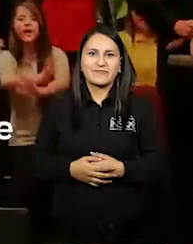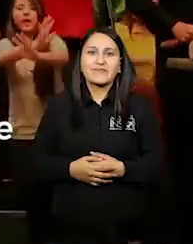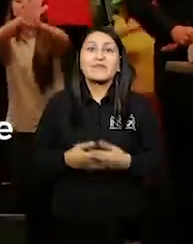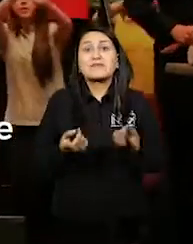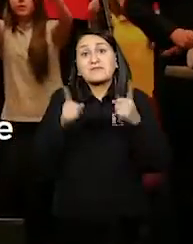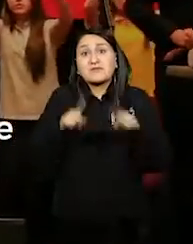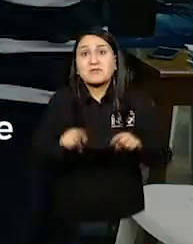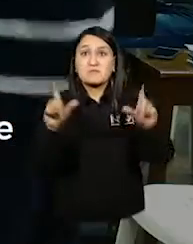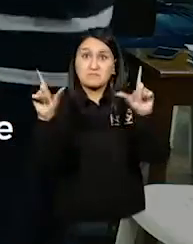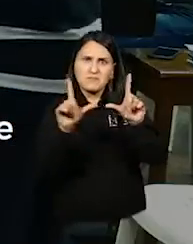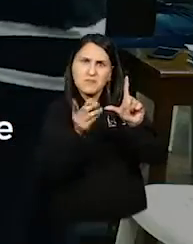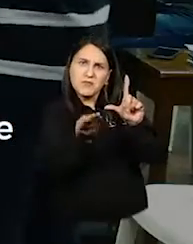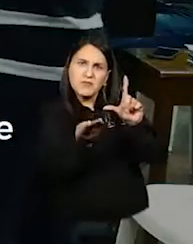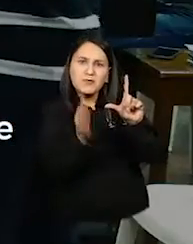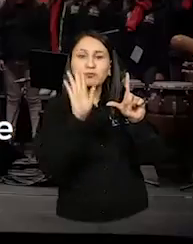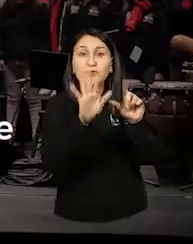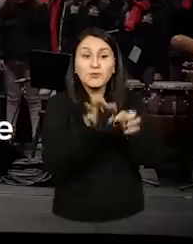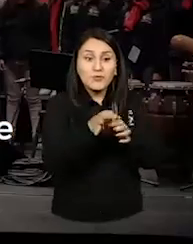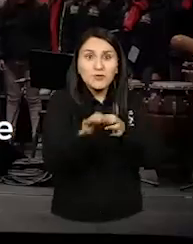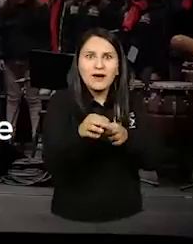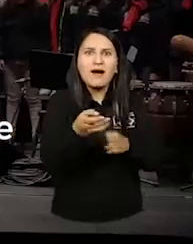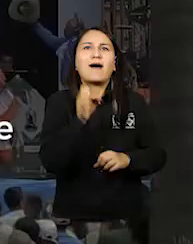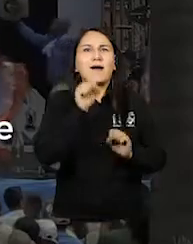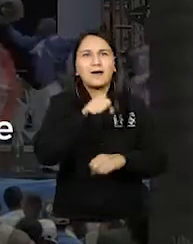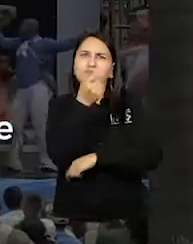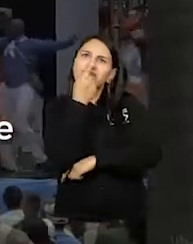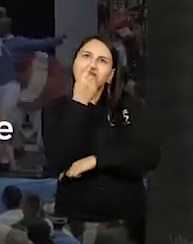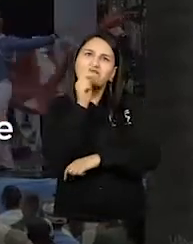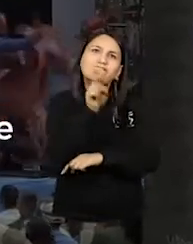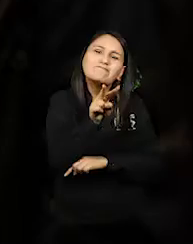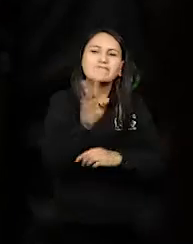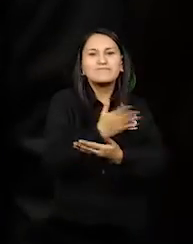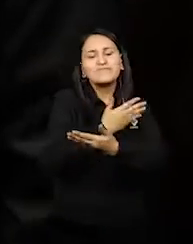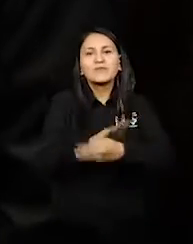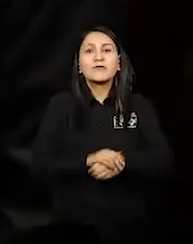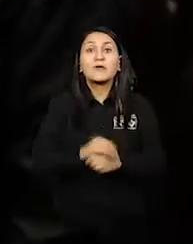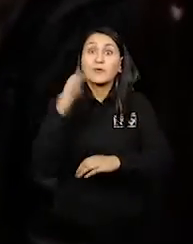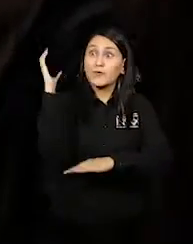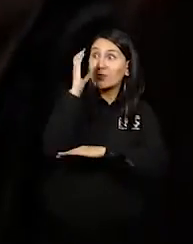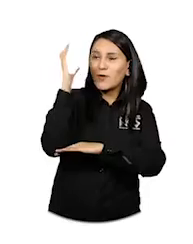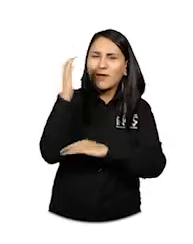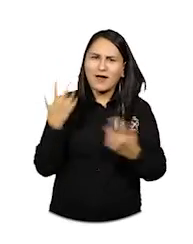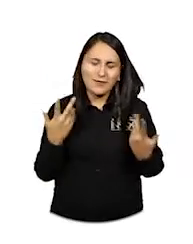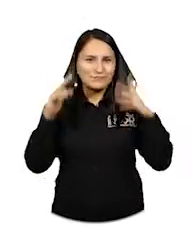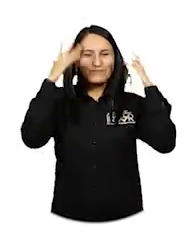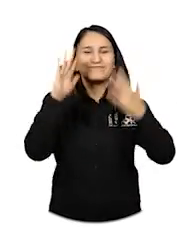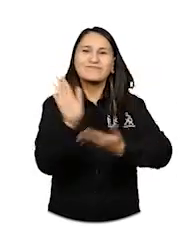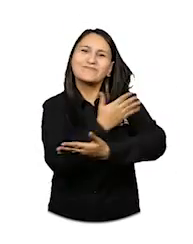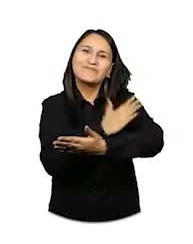www.mincultura.gov.co o sigue la transmisión en directo a través de los canales regionales. Porque Colombia